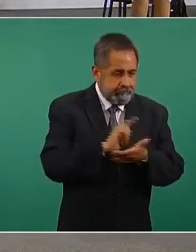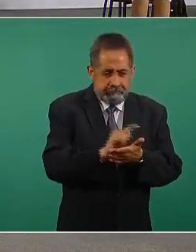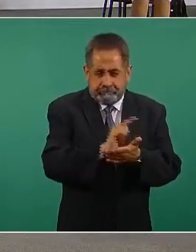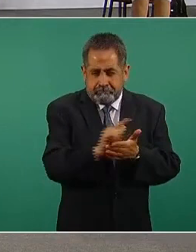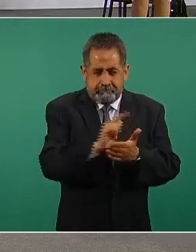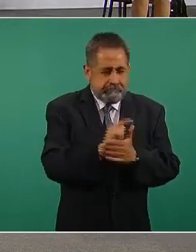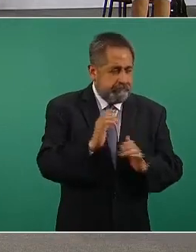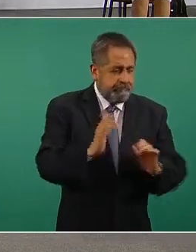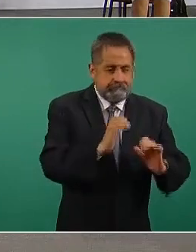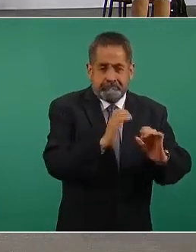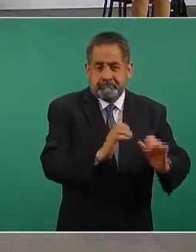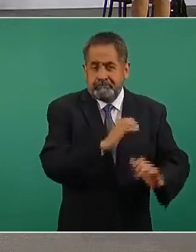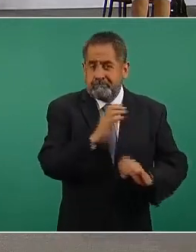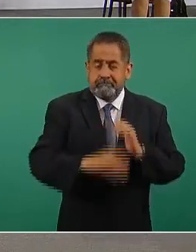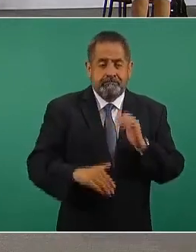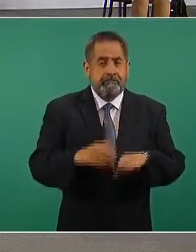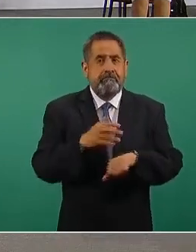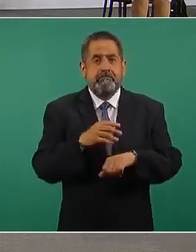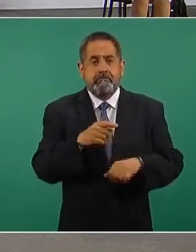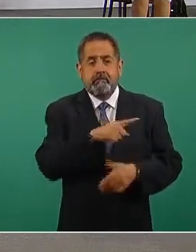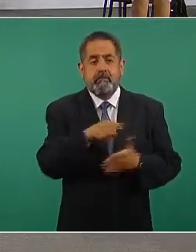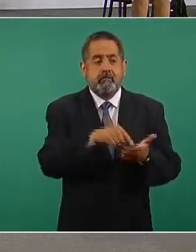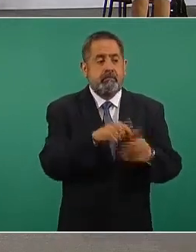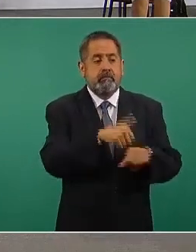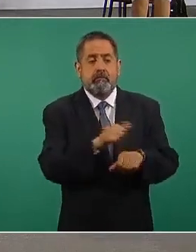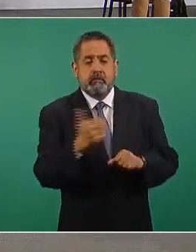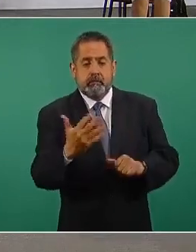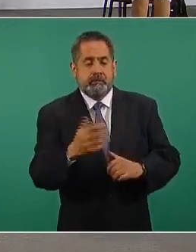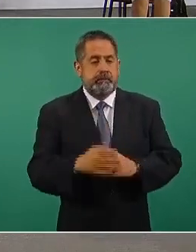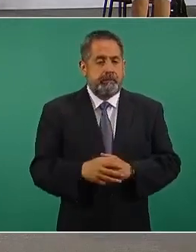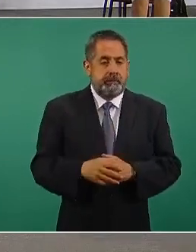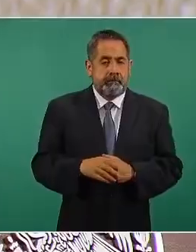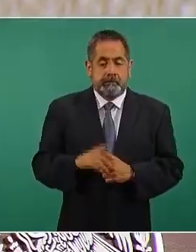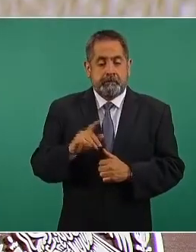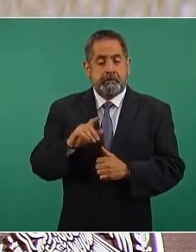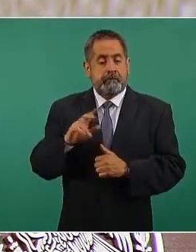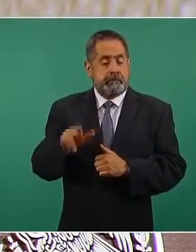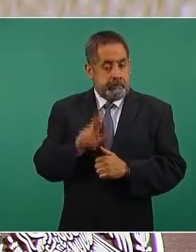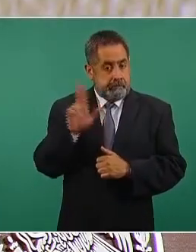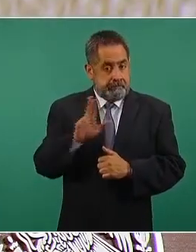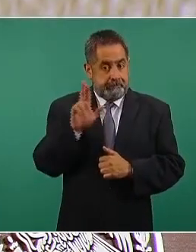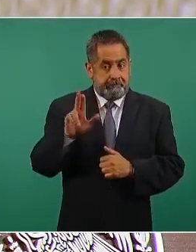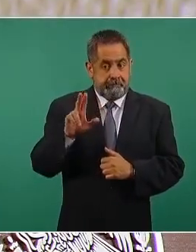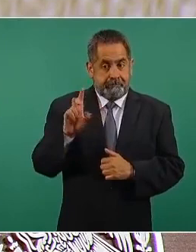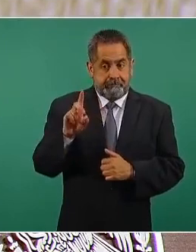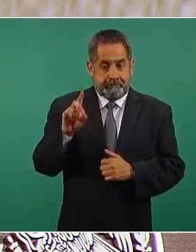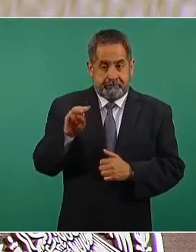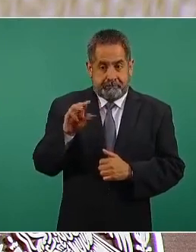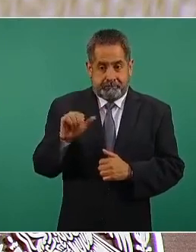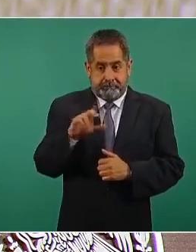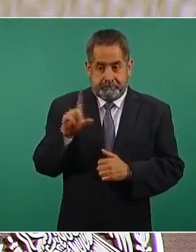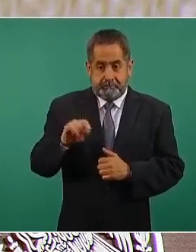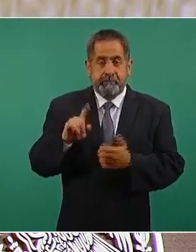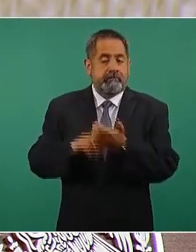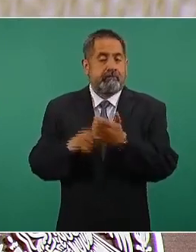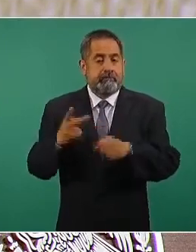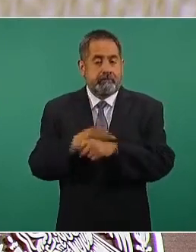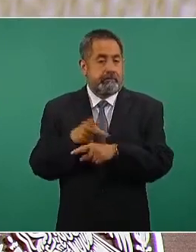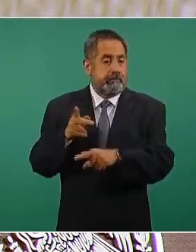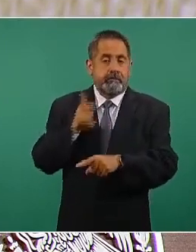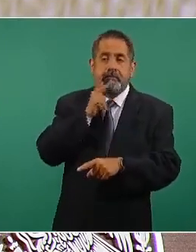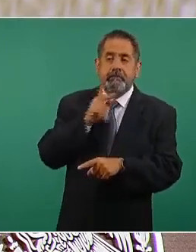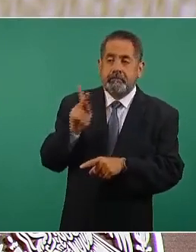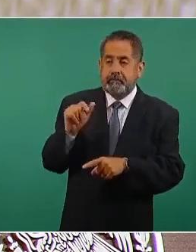5. El martes, seguimos 30 de marzo, se movilizó el personal de